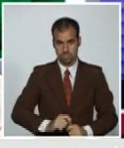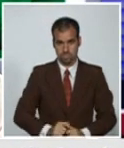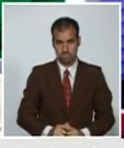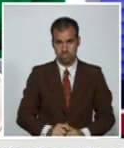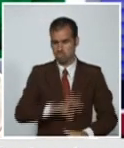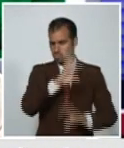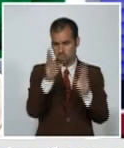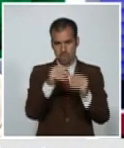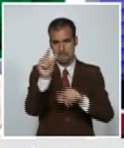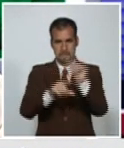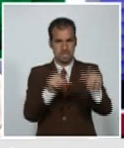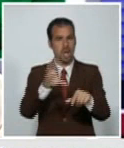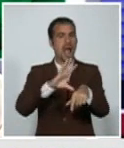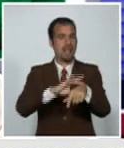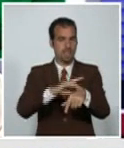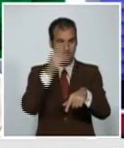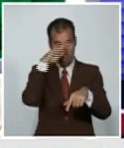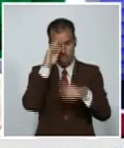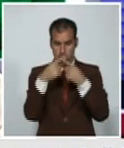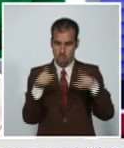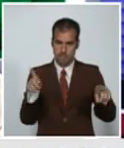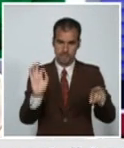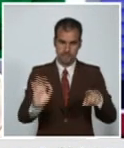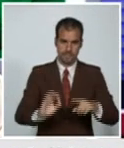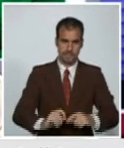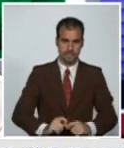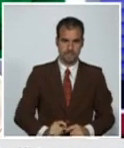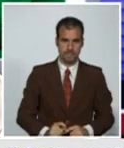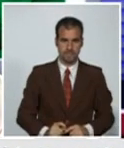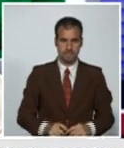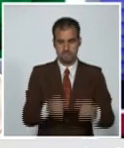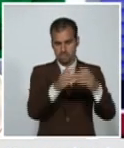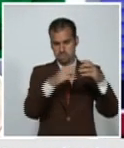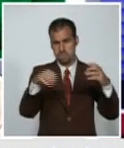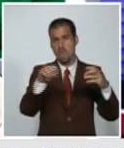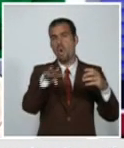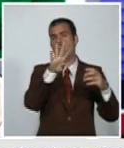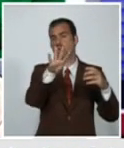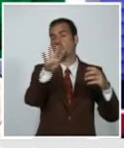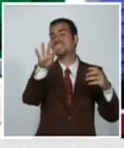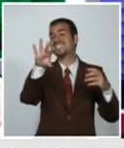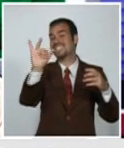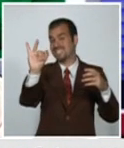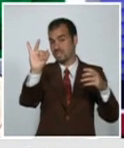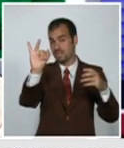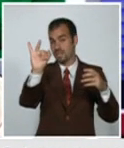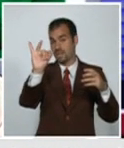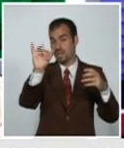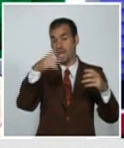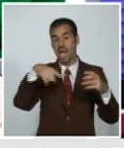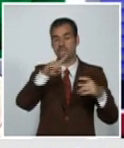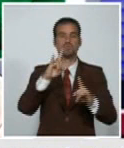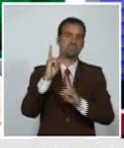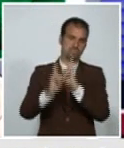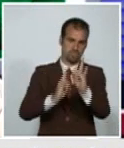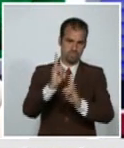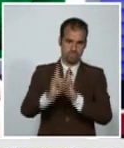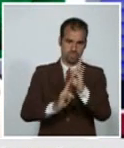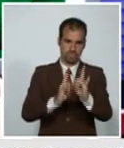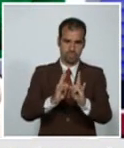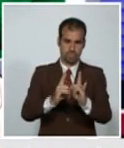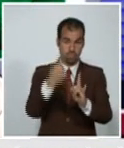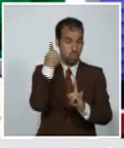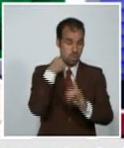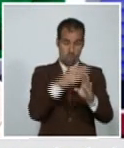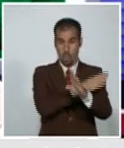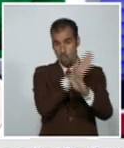casos diagnosticados en Cuba, y de esos 447 son lactantes. Activos en el